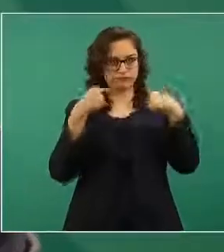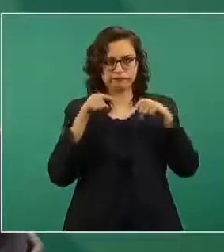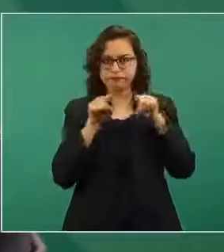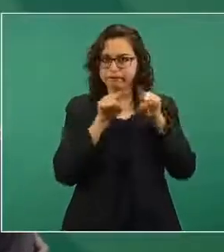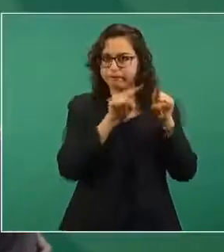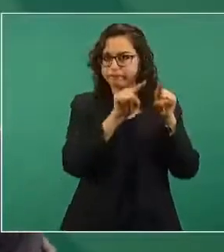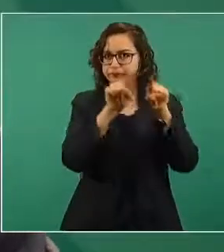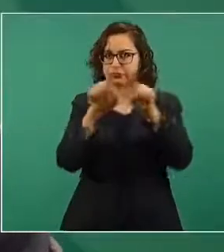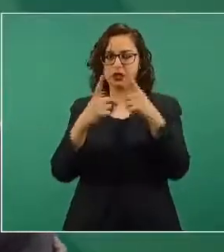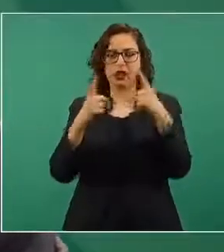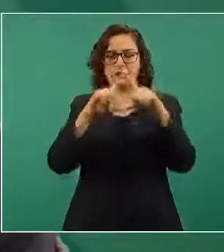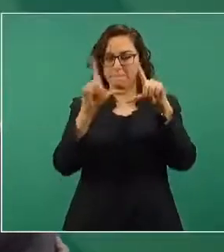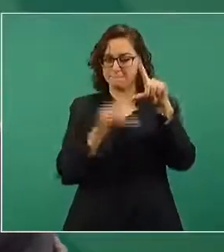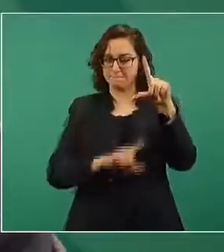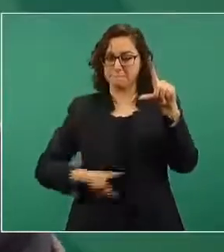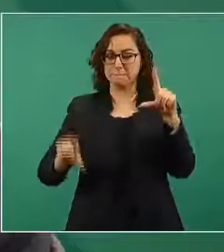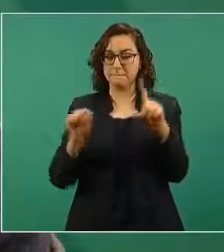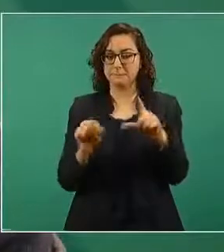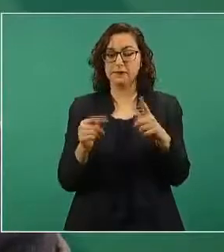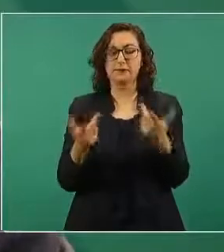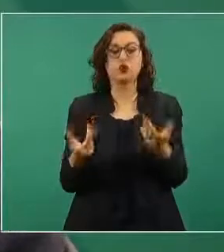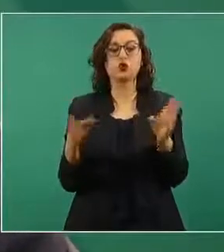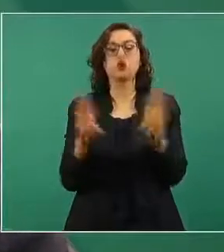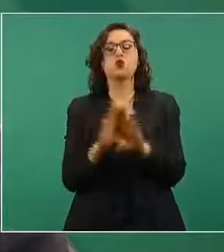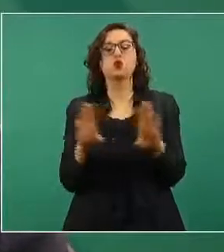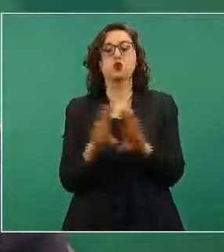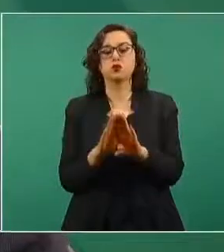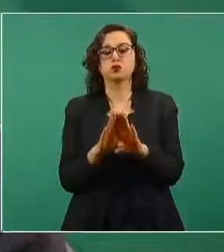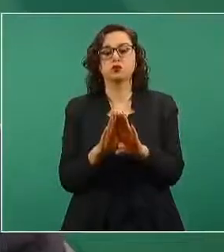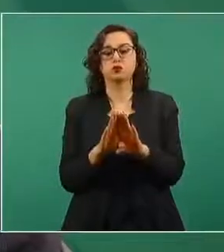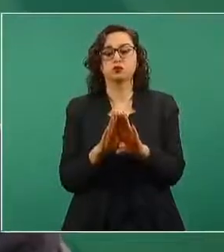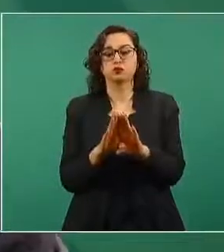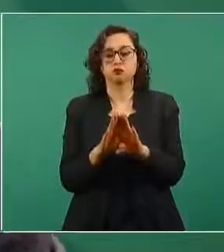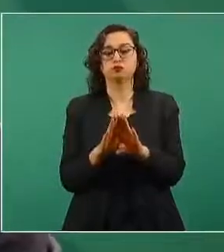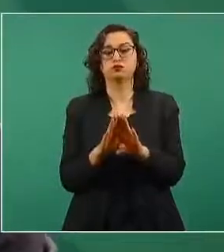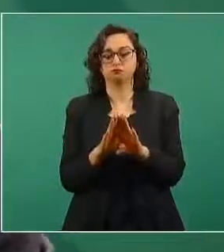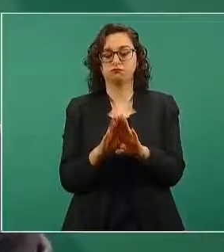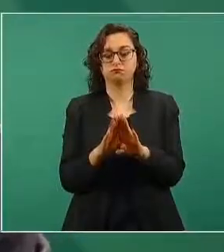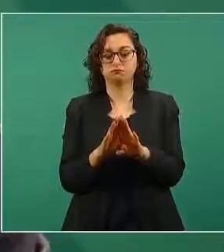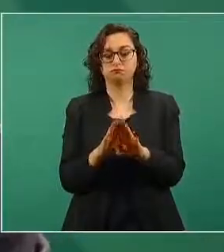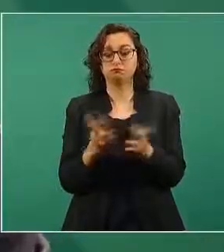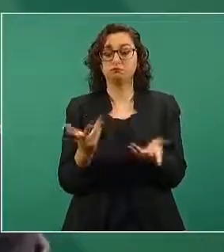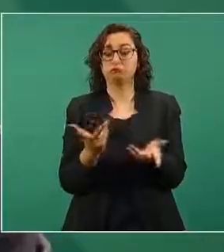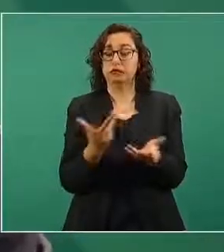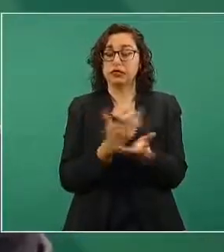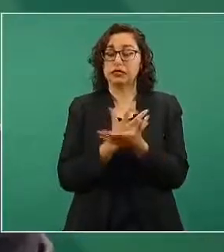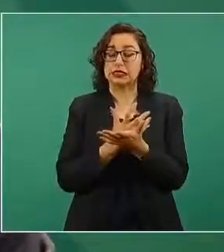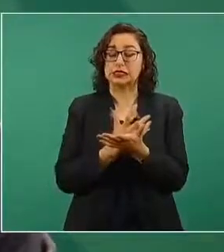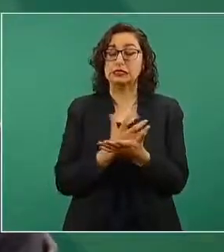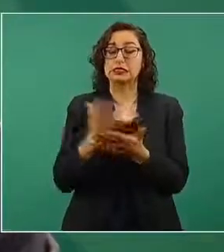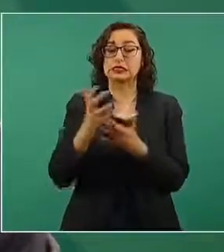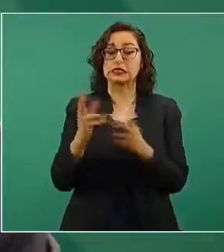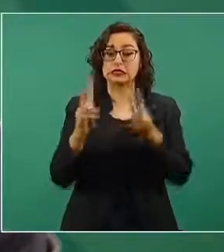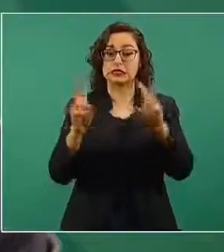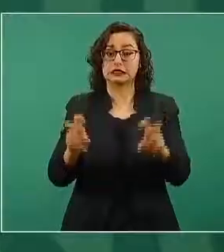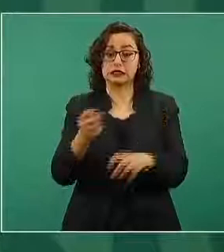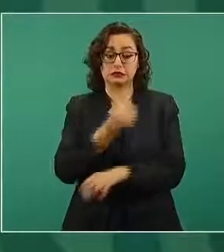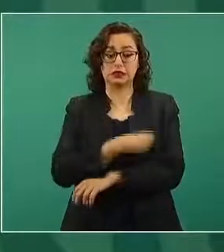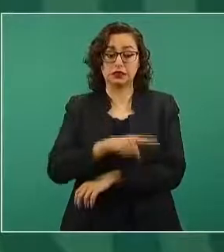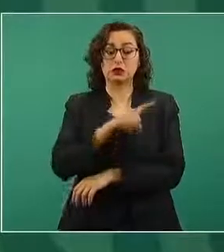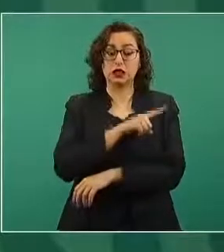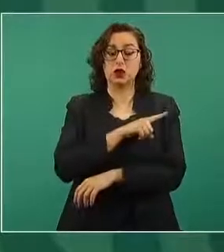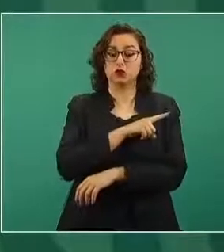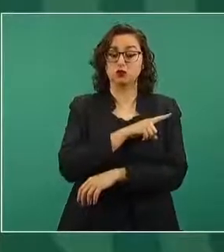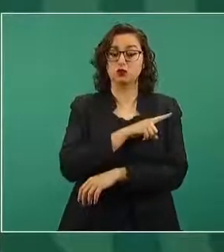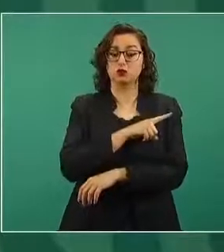sincrónica para todo el país, y que se fundamentó en las medidas de acción extraordinaria en materia de salubridad general. Y